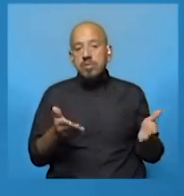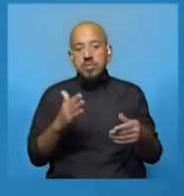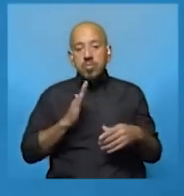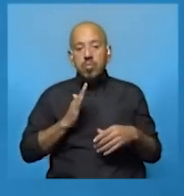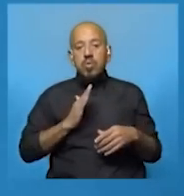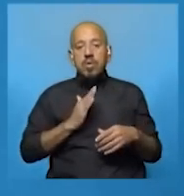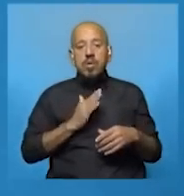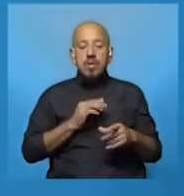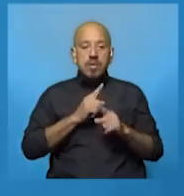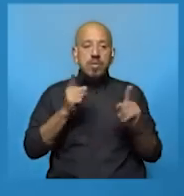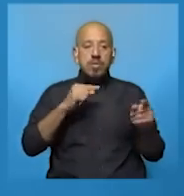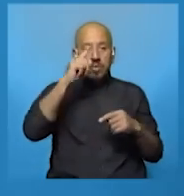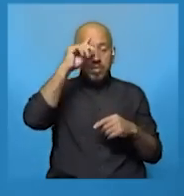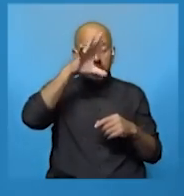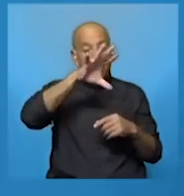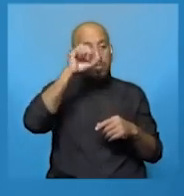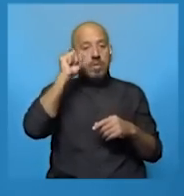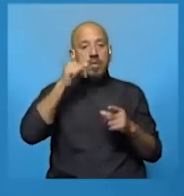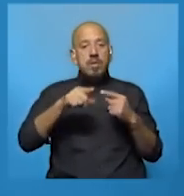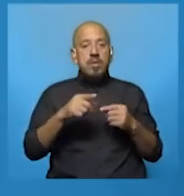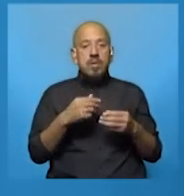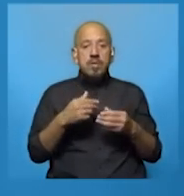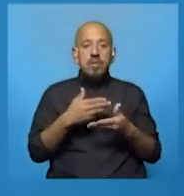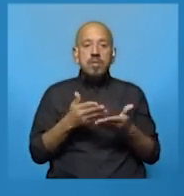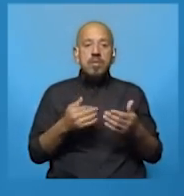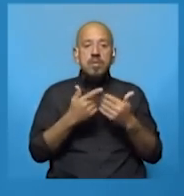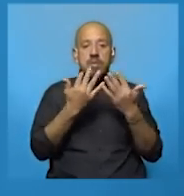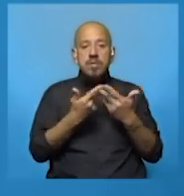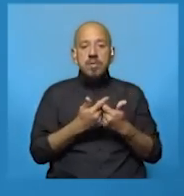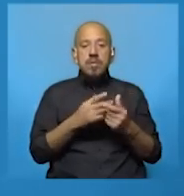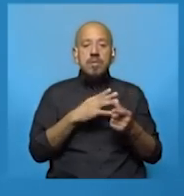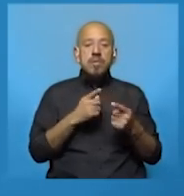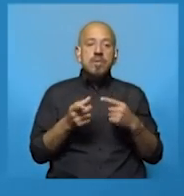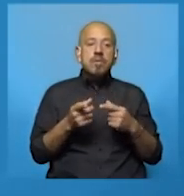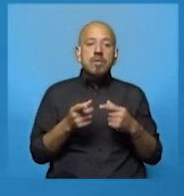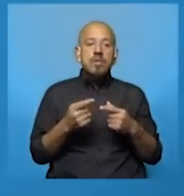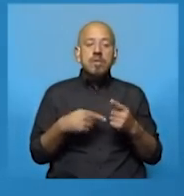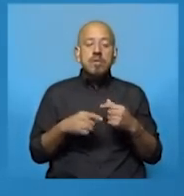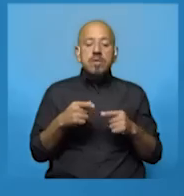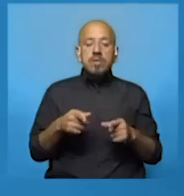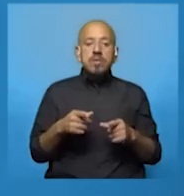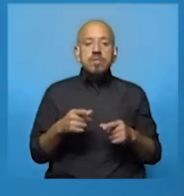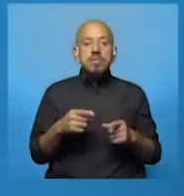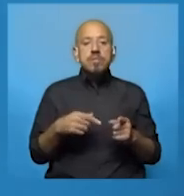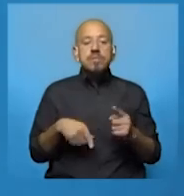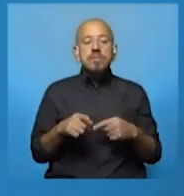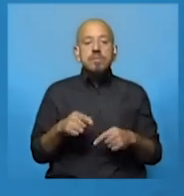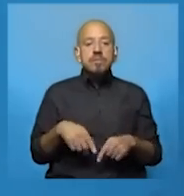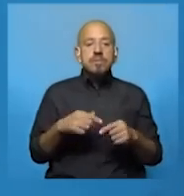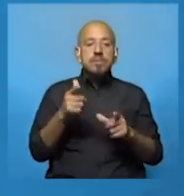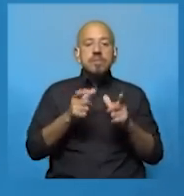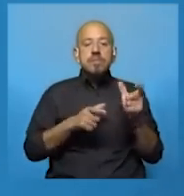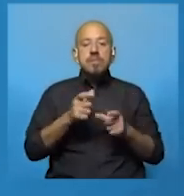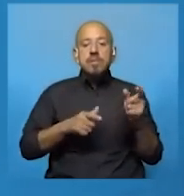es no comprender un condicionamiento estructural que trasciende a ese caso puntual digamos de la persona que